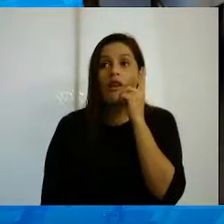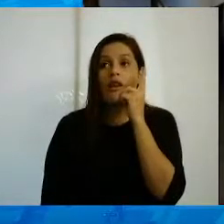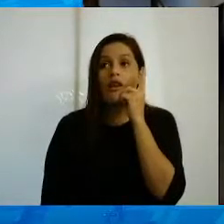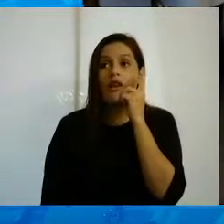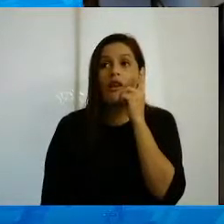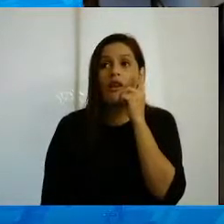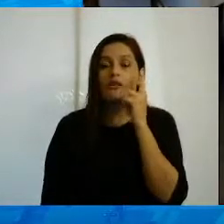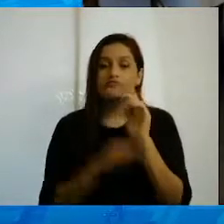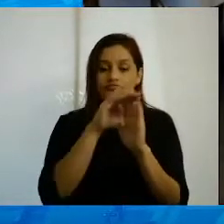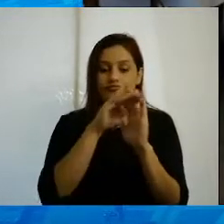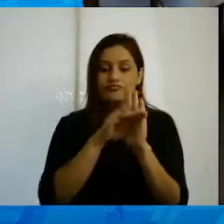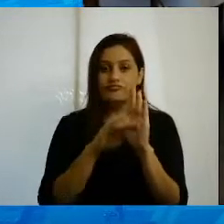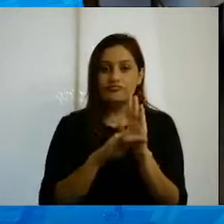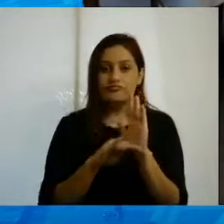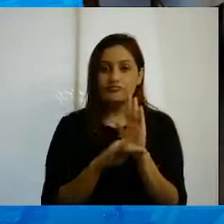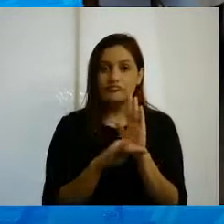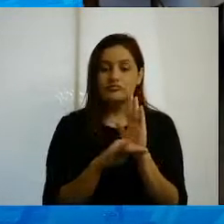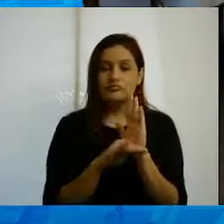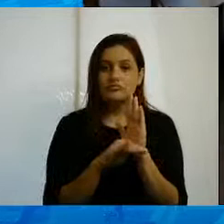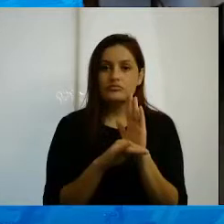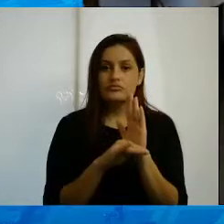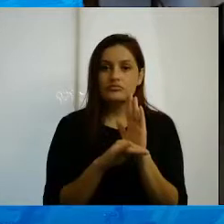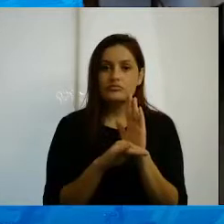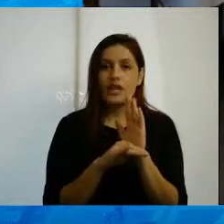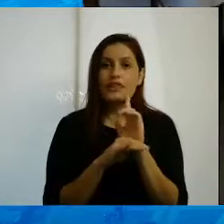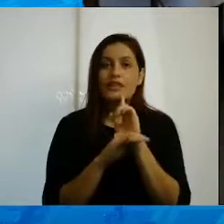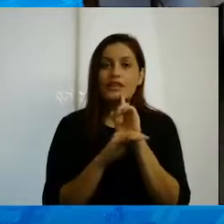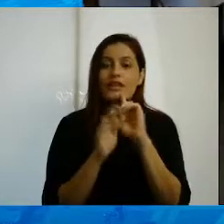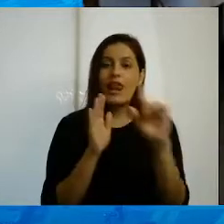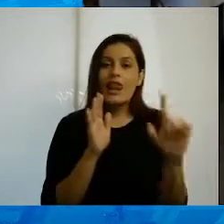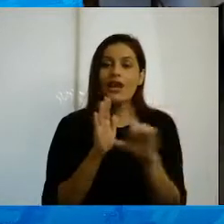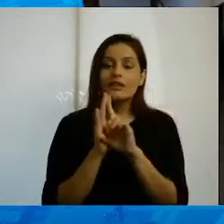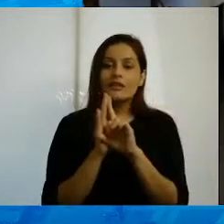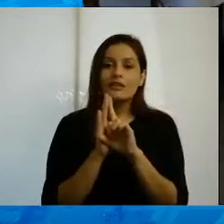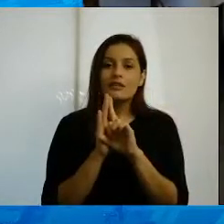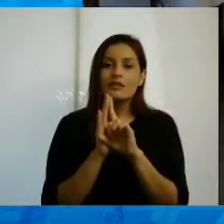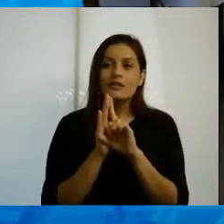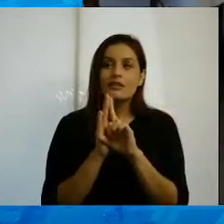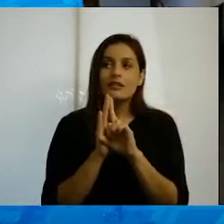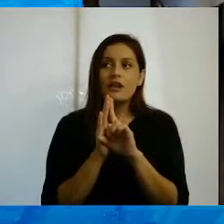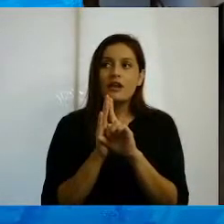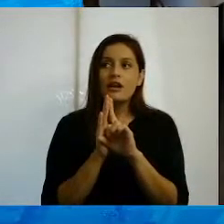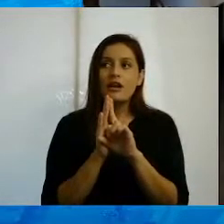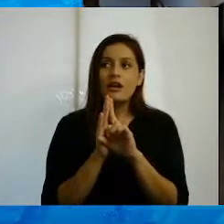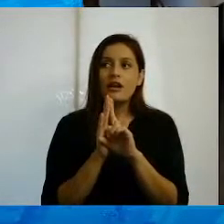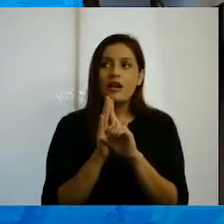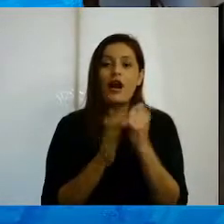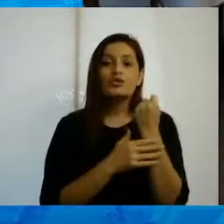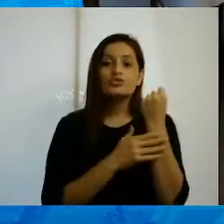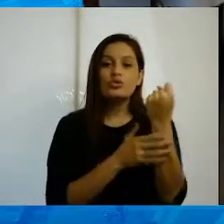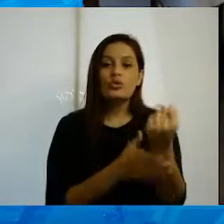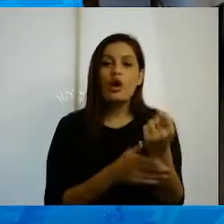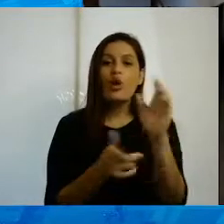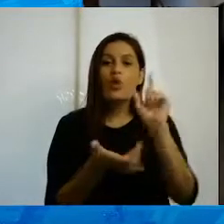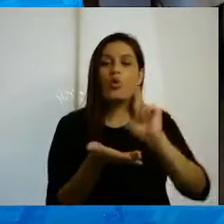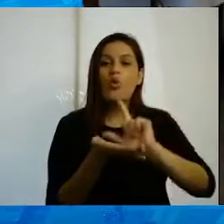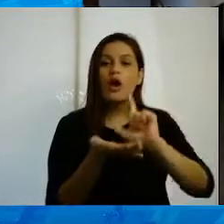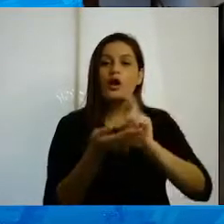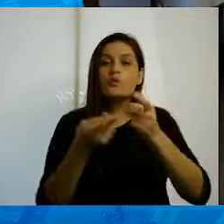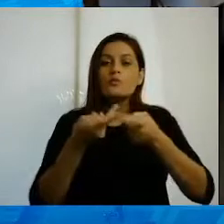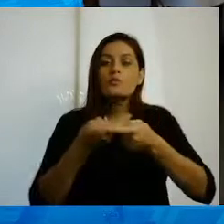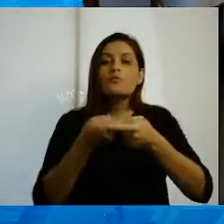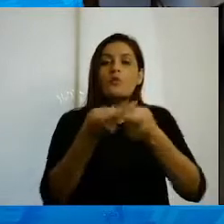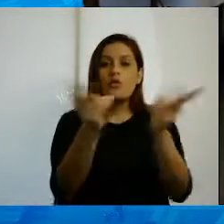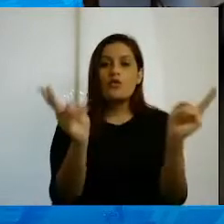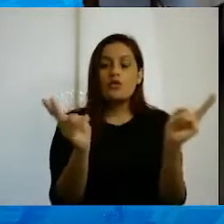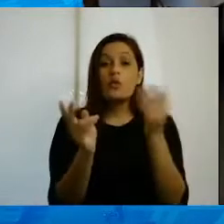esta cartera de proyectos que debe manejar CEPLAC, hay una ley, ¿cierto?, sobre de aporte al espacio público, y generalmente cuando uno hace los trámites